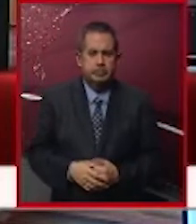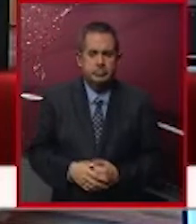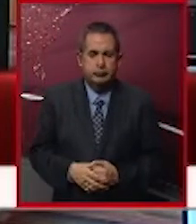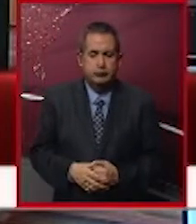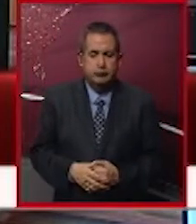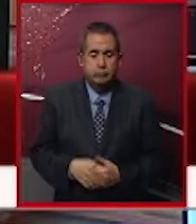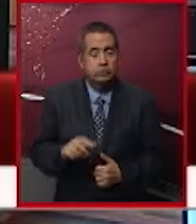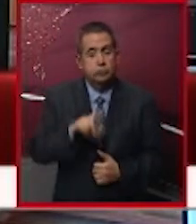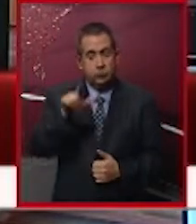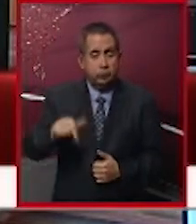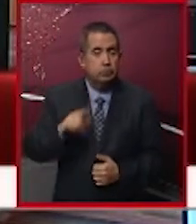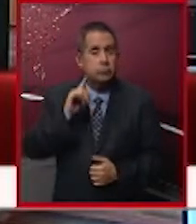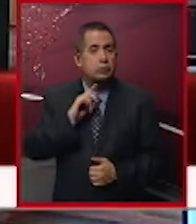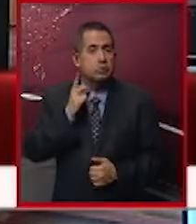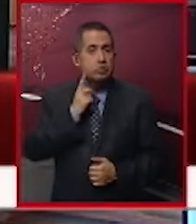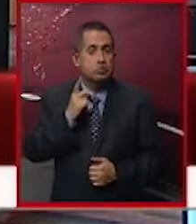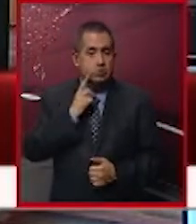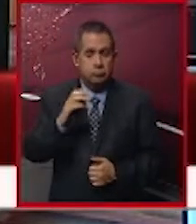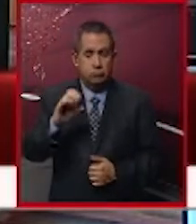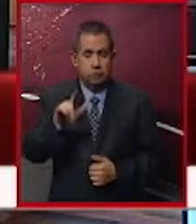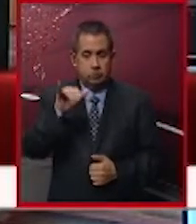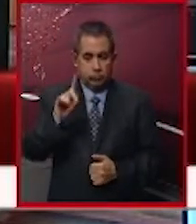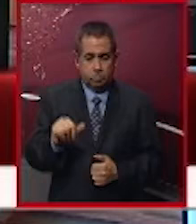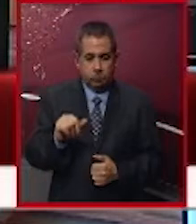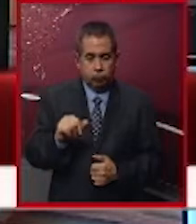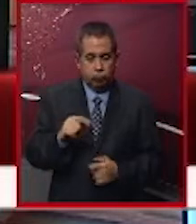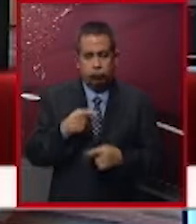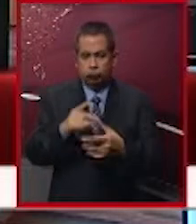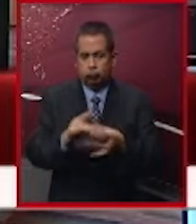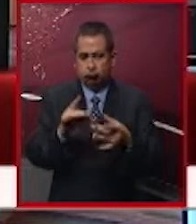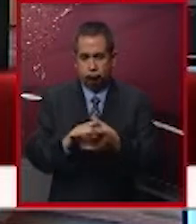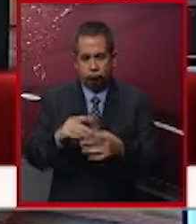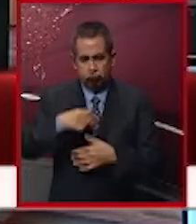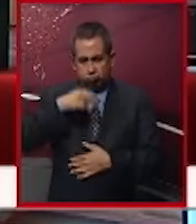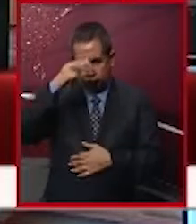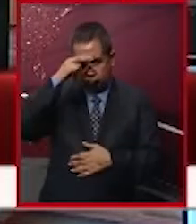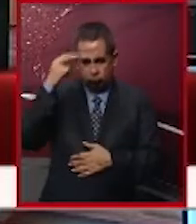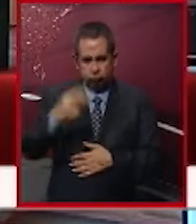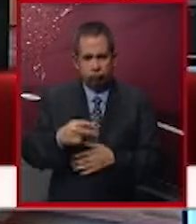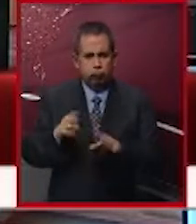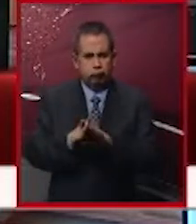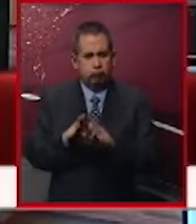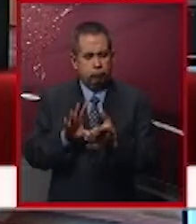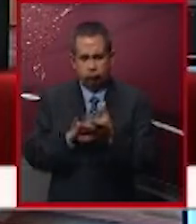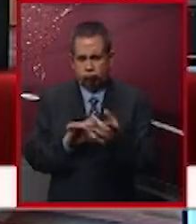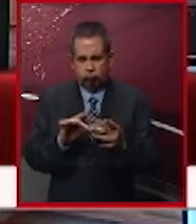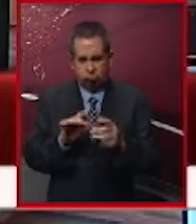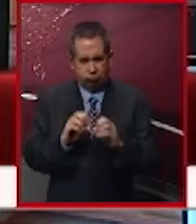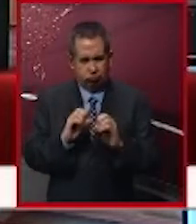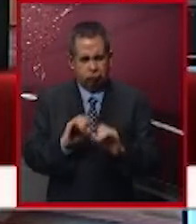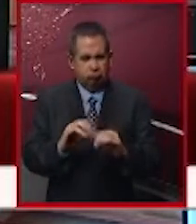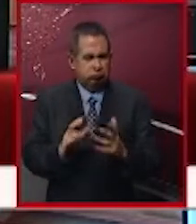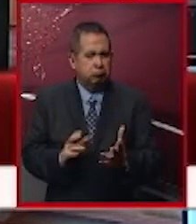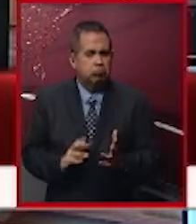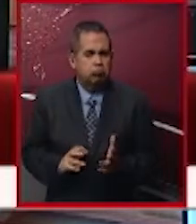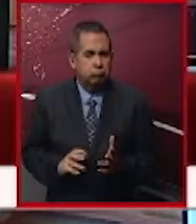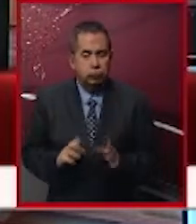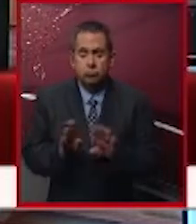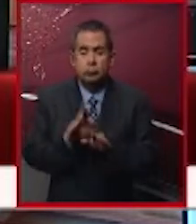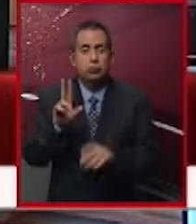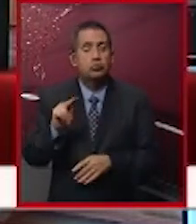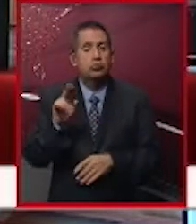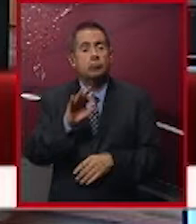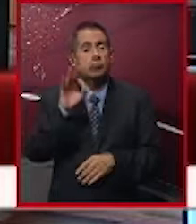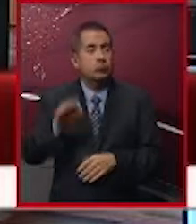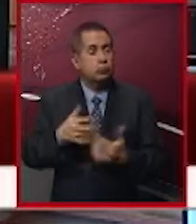Bueno, en su oportunidad, la diputada Claudia Reyes Montiel del PRD sostuvo que México enfrenta una gran vulnerabilidad al vender el 80%